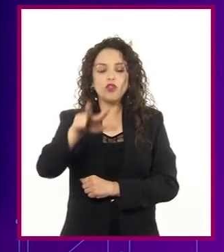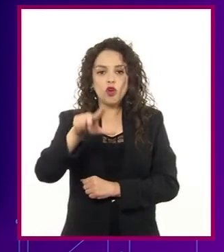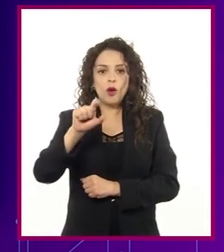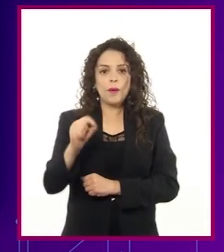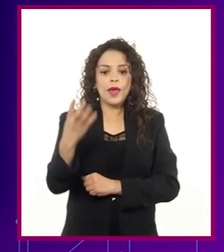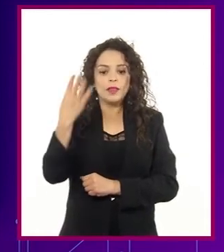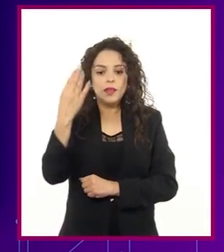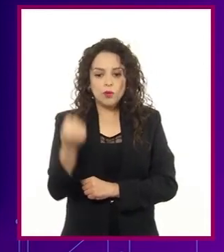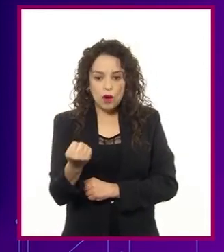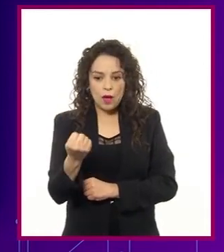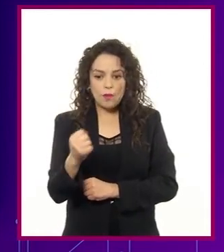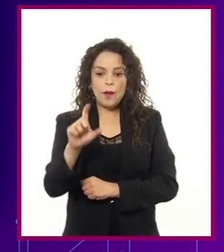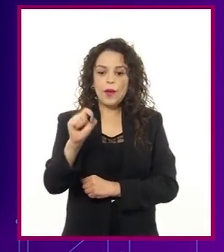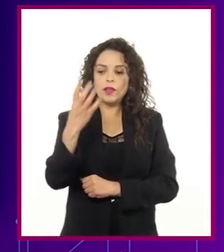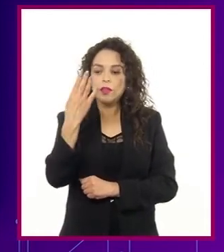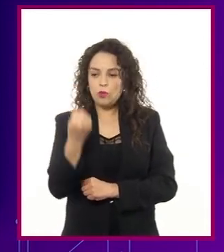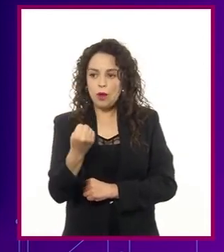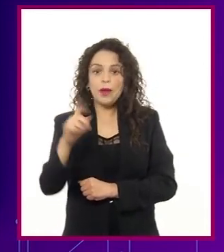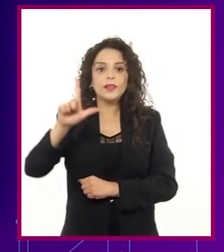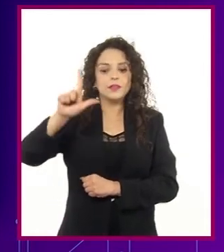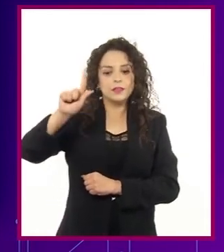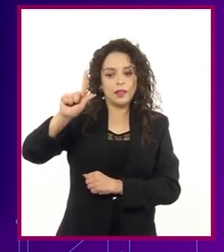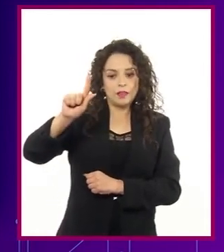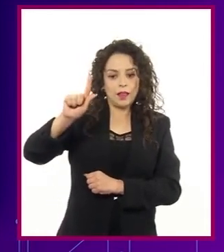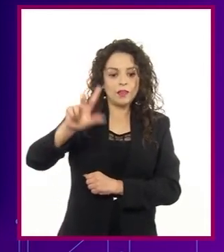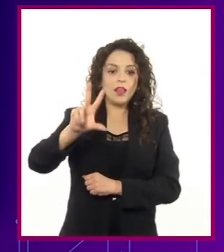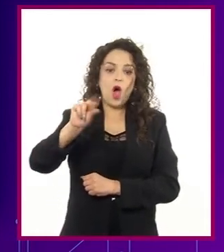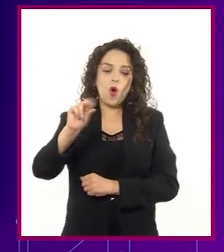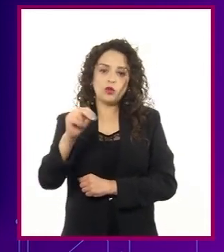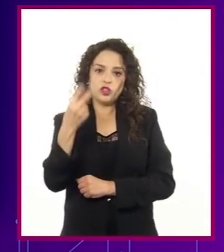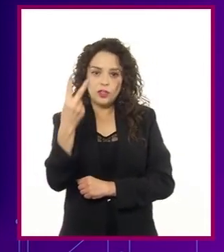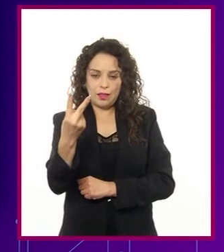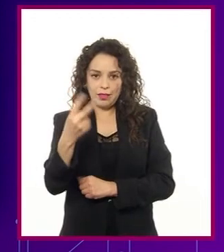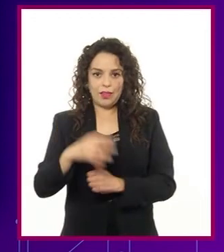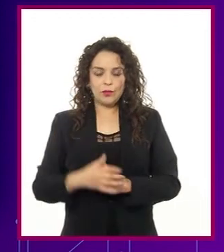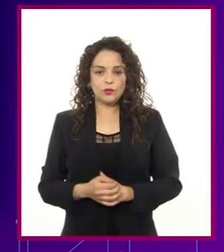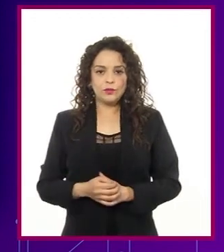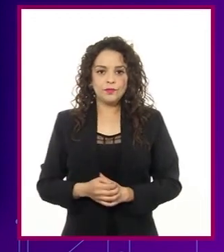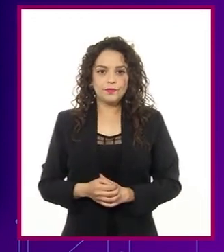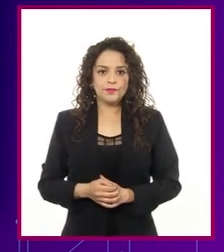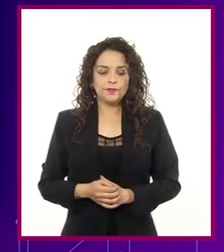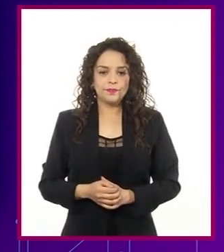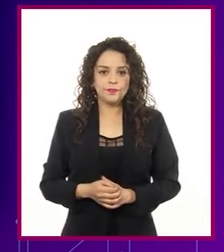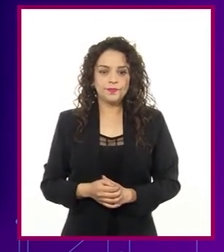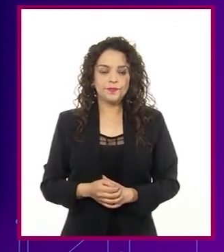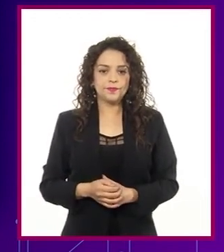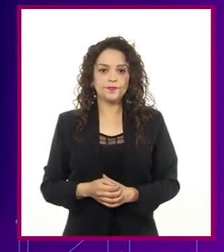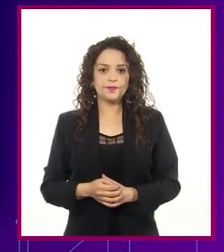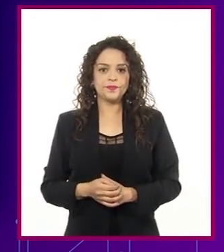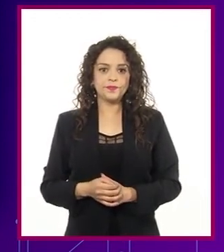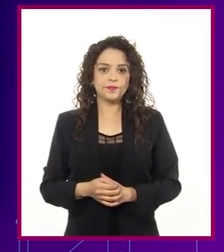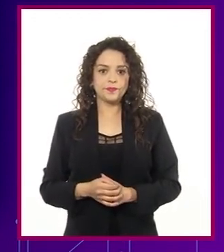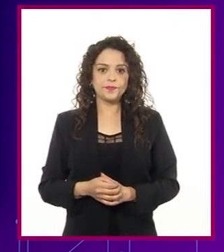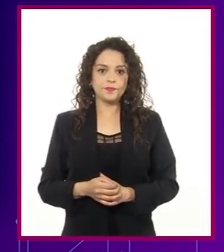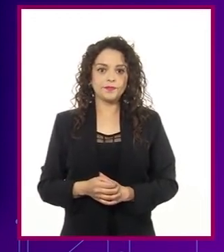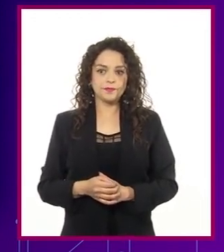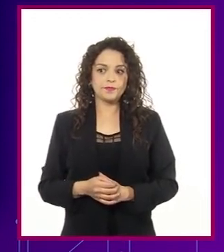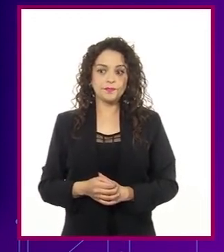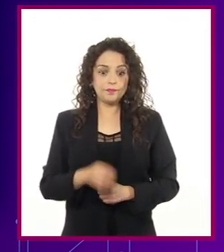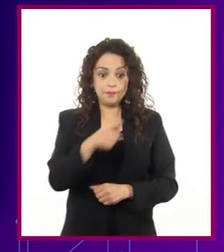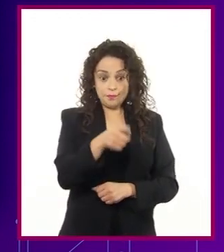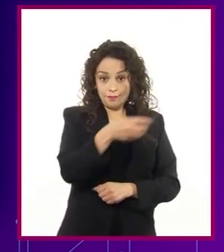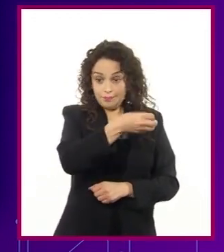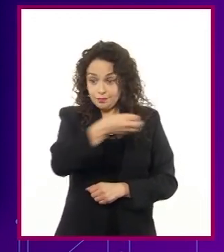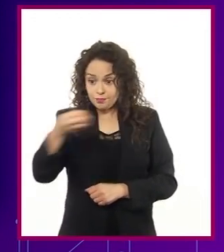28, 29, 29, 70 y 82. Como son 9